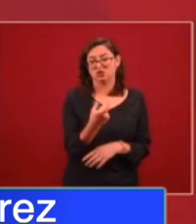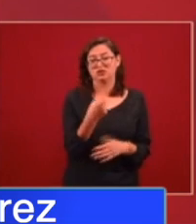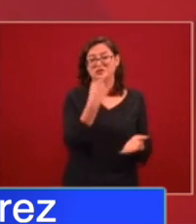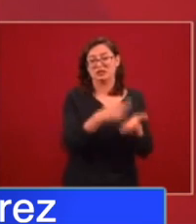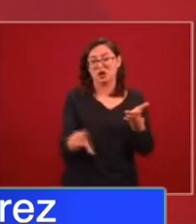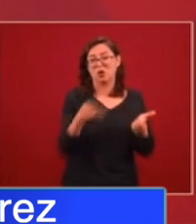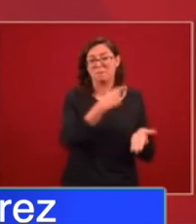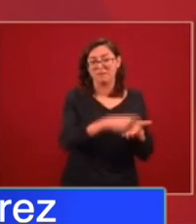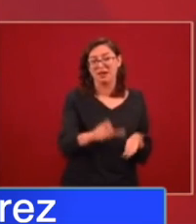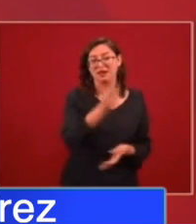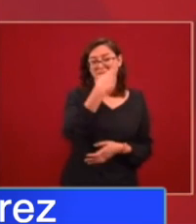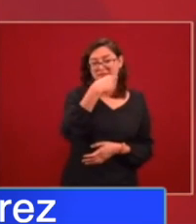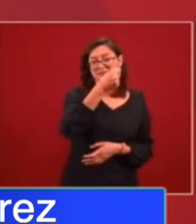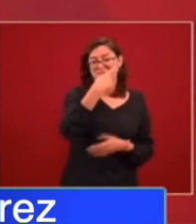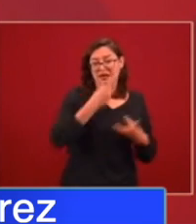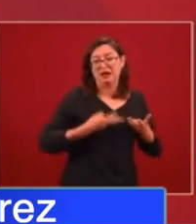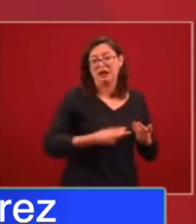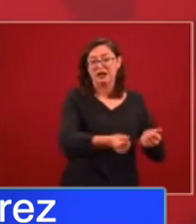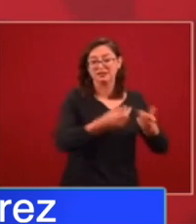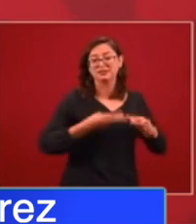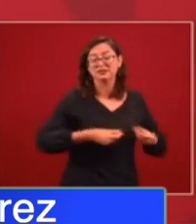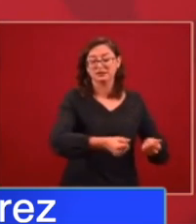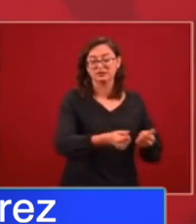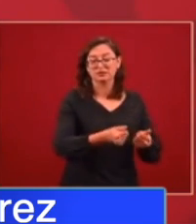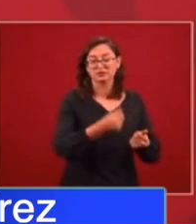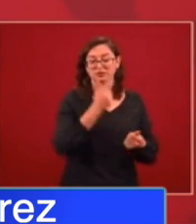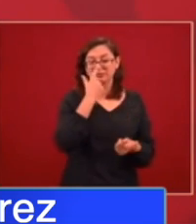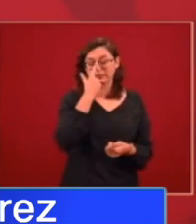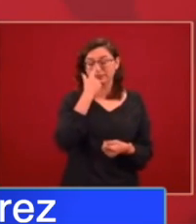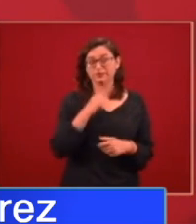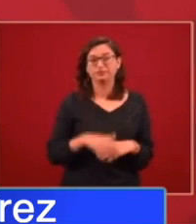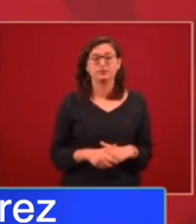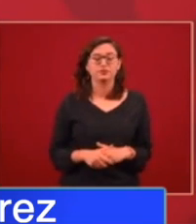de medicamentos, y habían